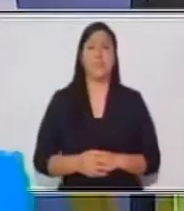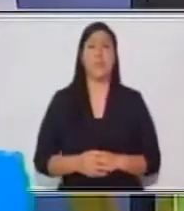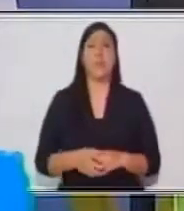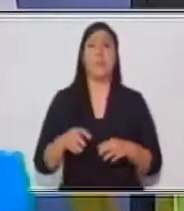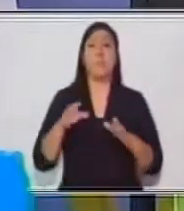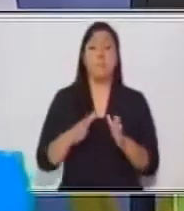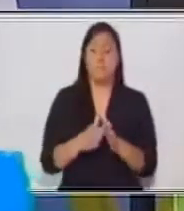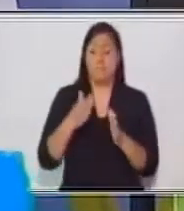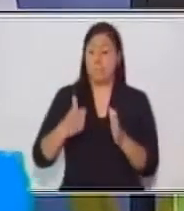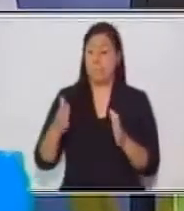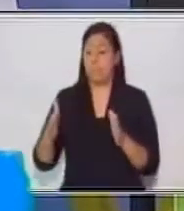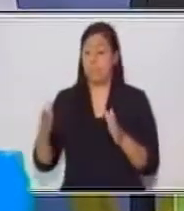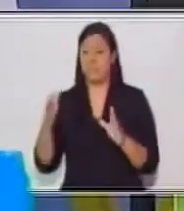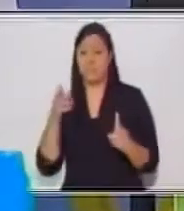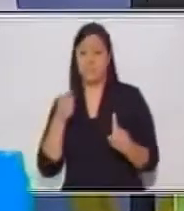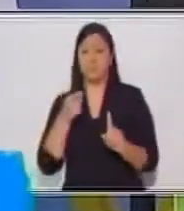directa.